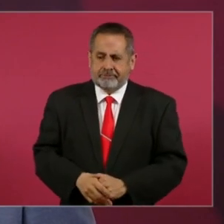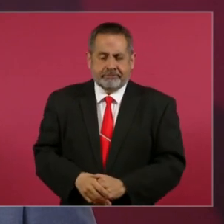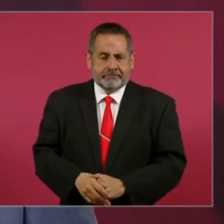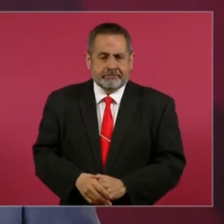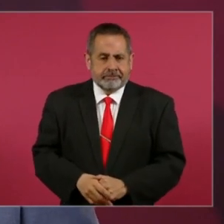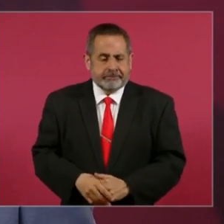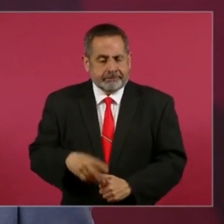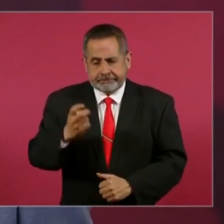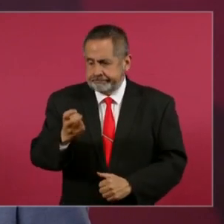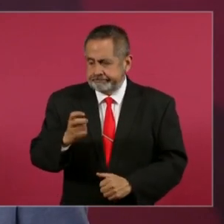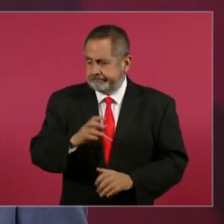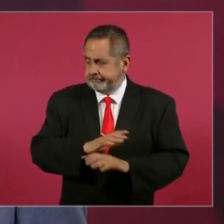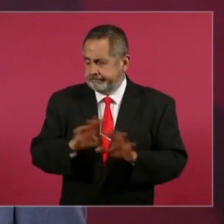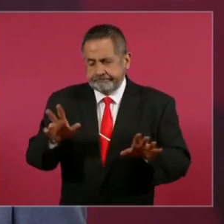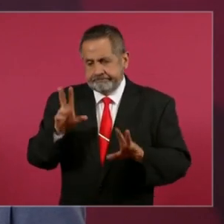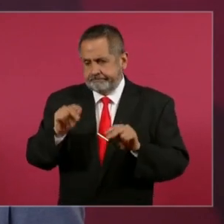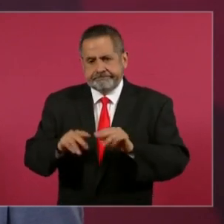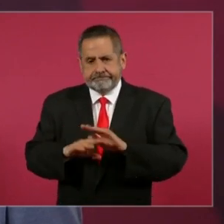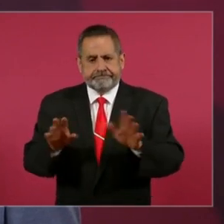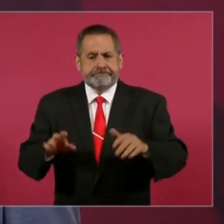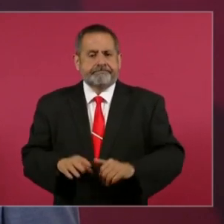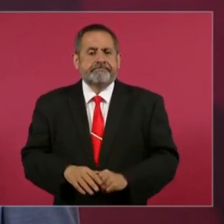que vaya eso